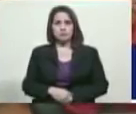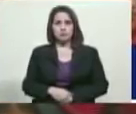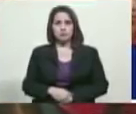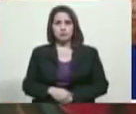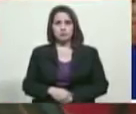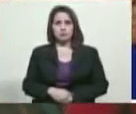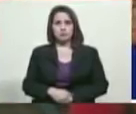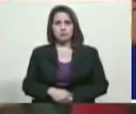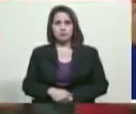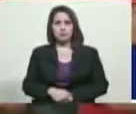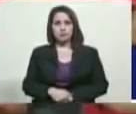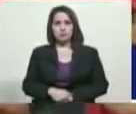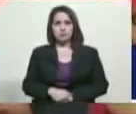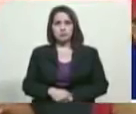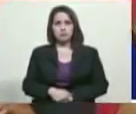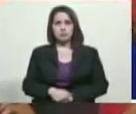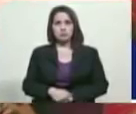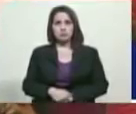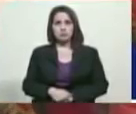Actualmente